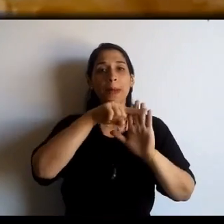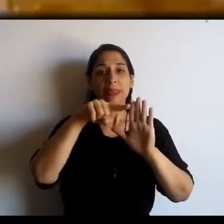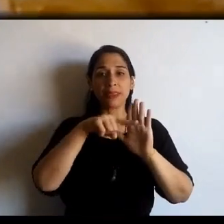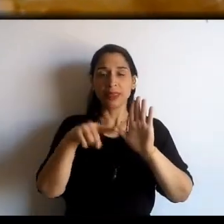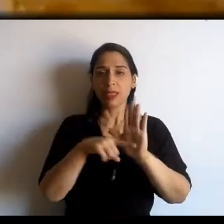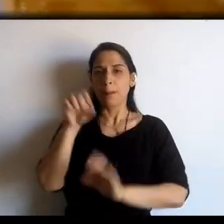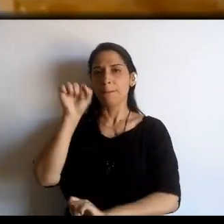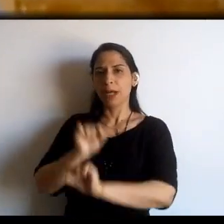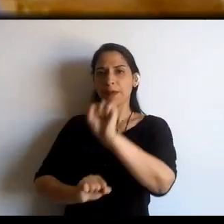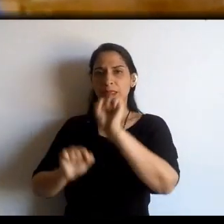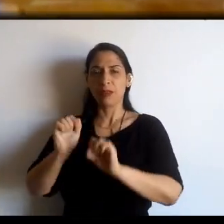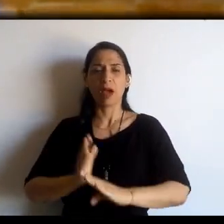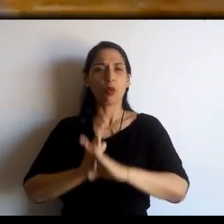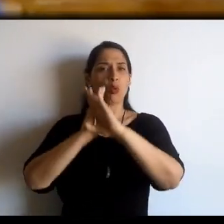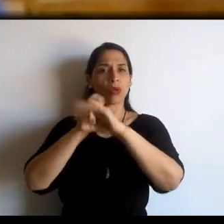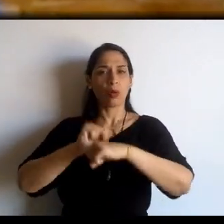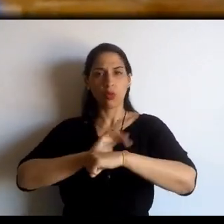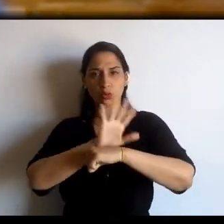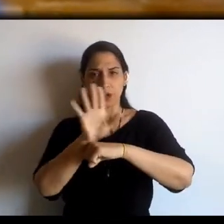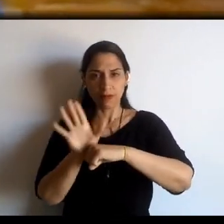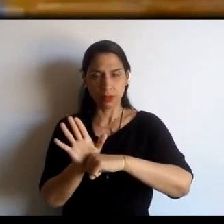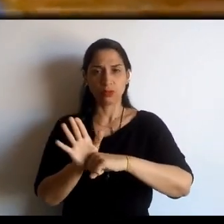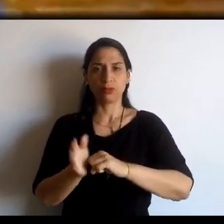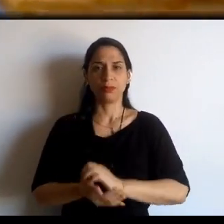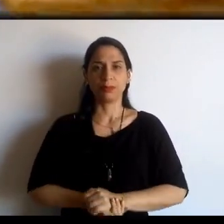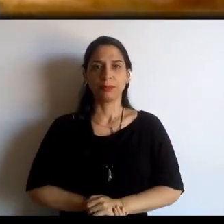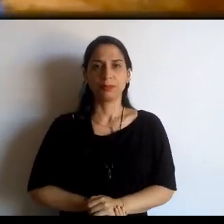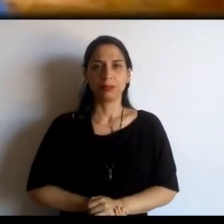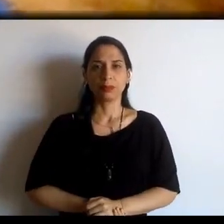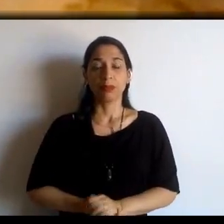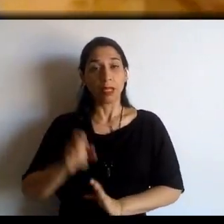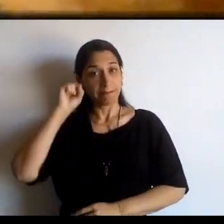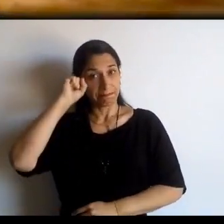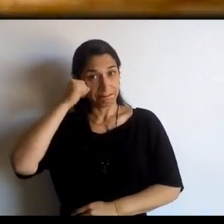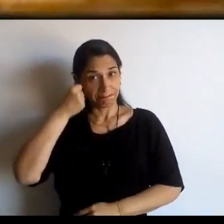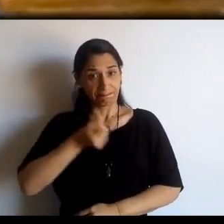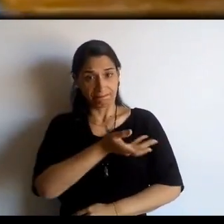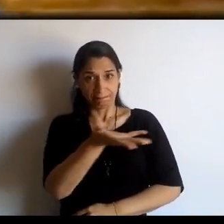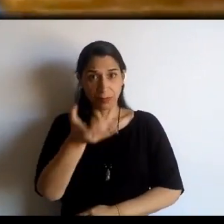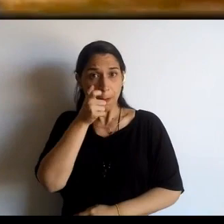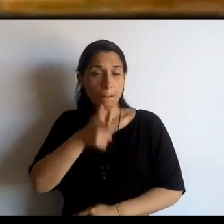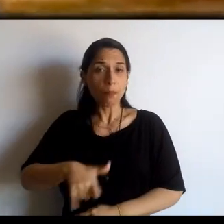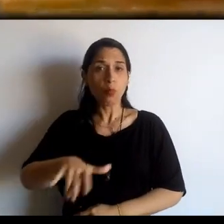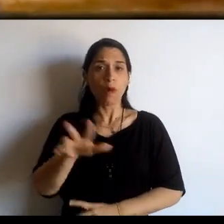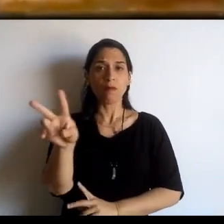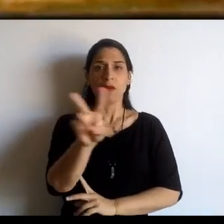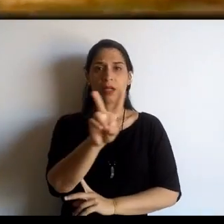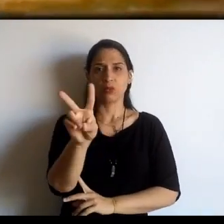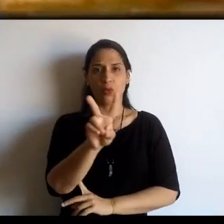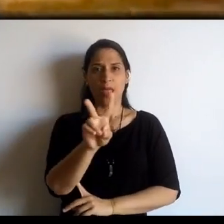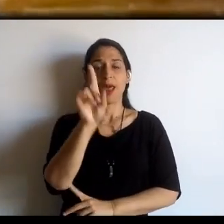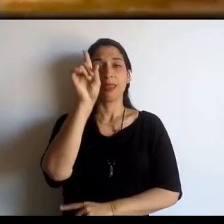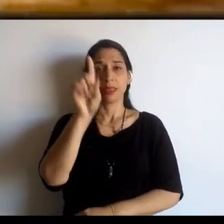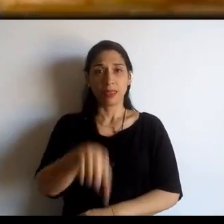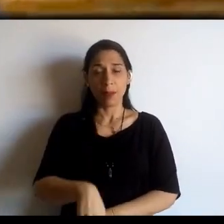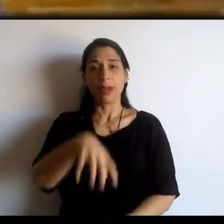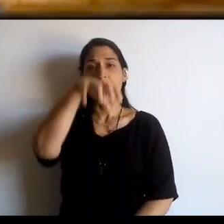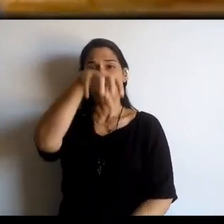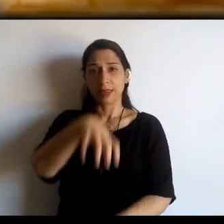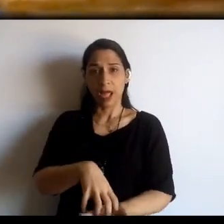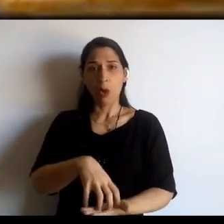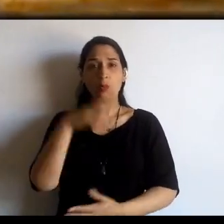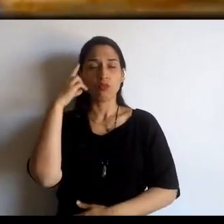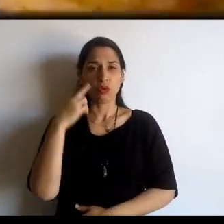las medidas preventivas contra el coronavirus. Y recordándole al pueblo de Venezuela